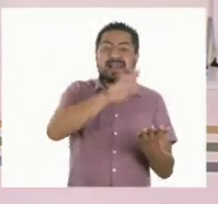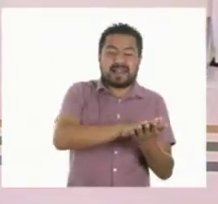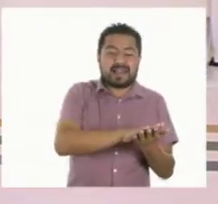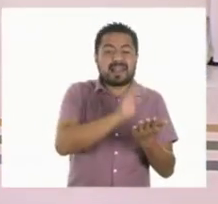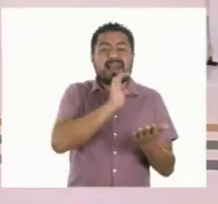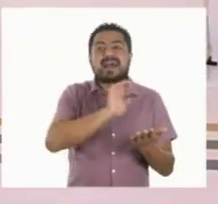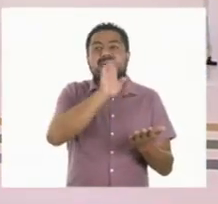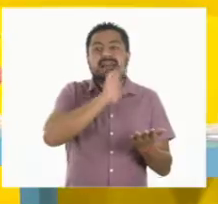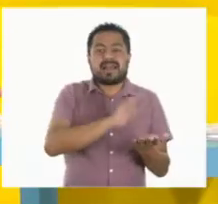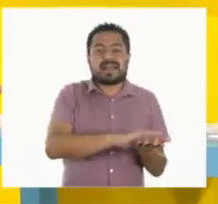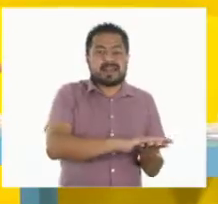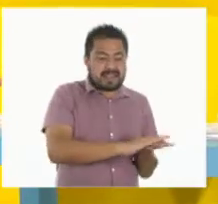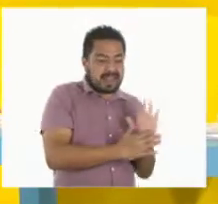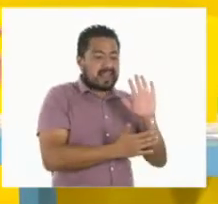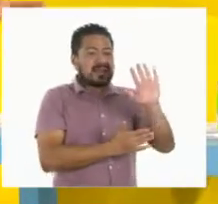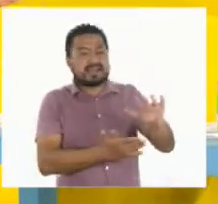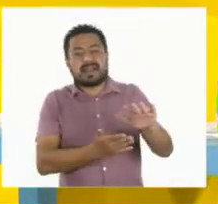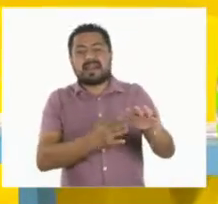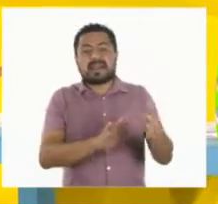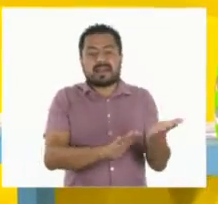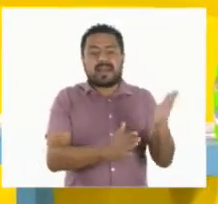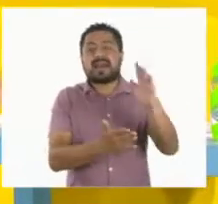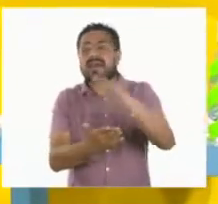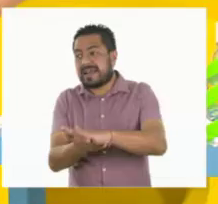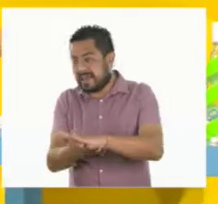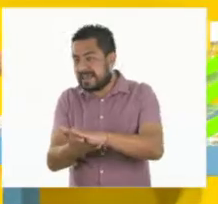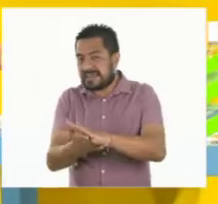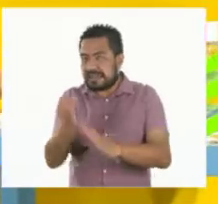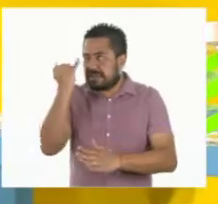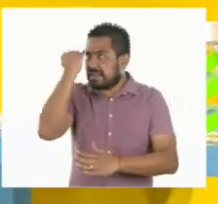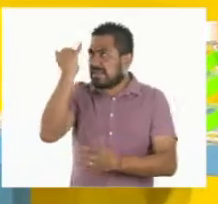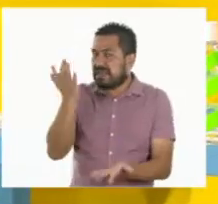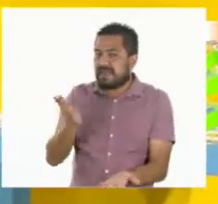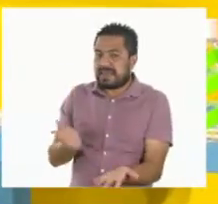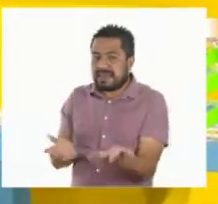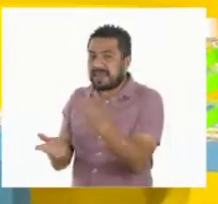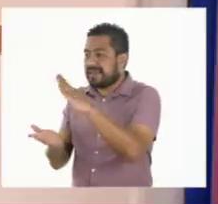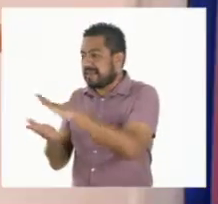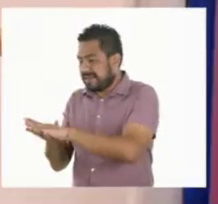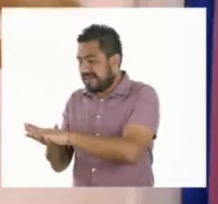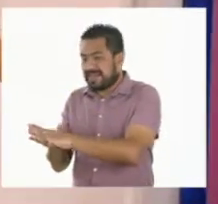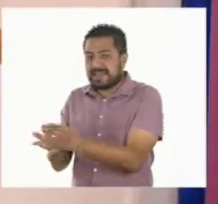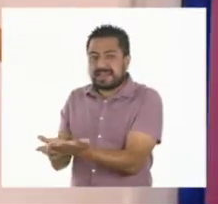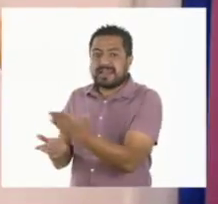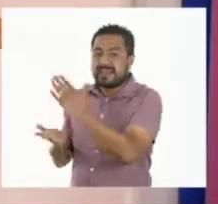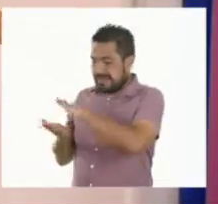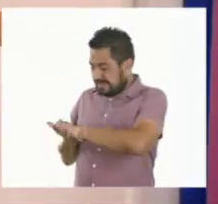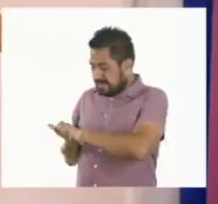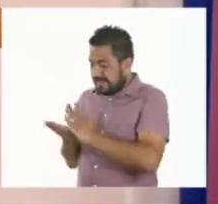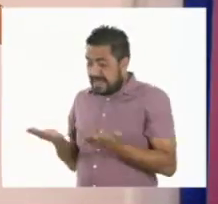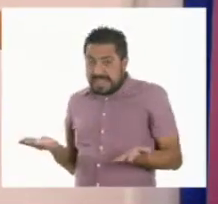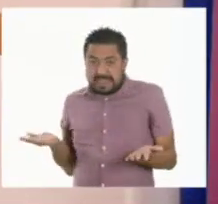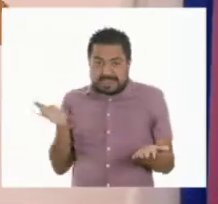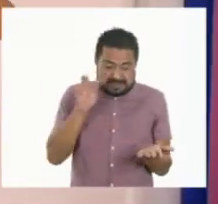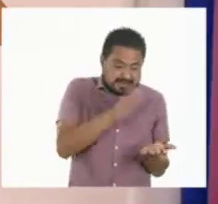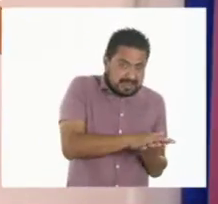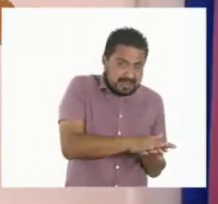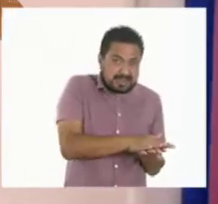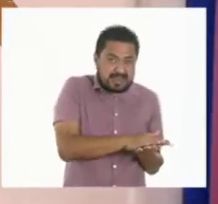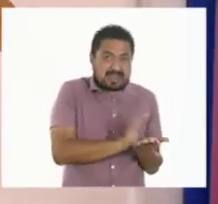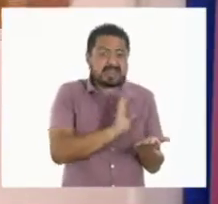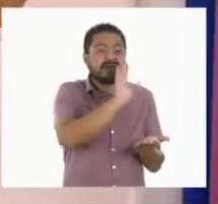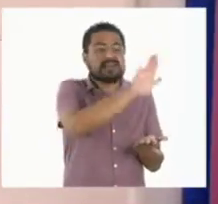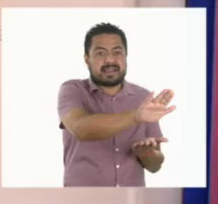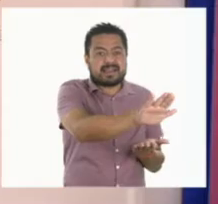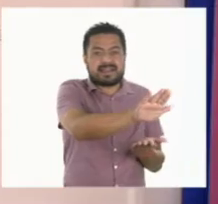de un fandango, sango, sango, sabaré, sabaré, que va pasando con su